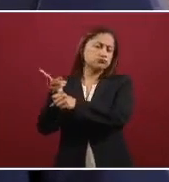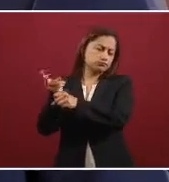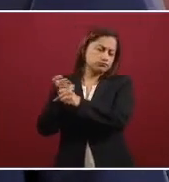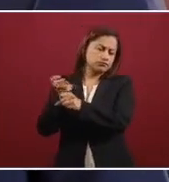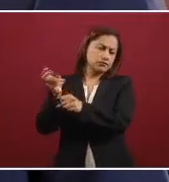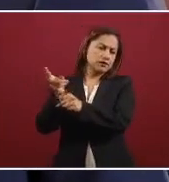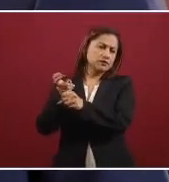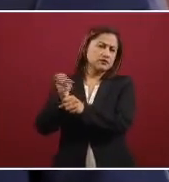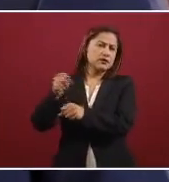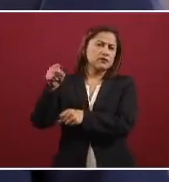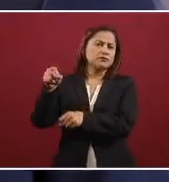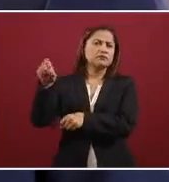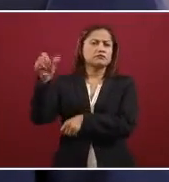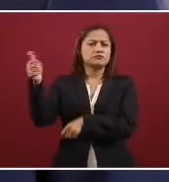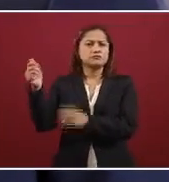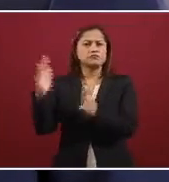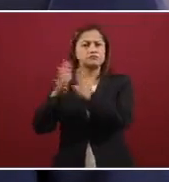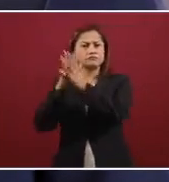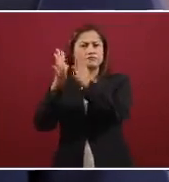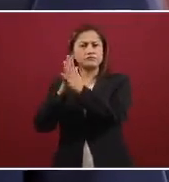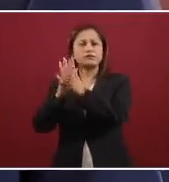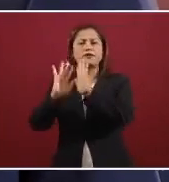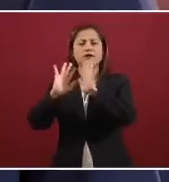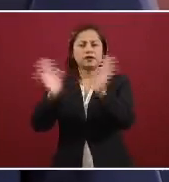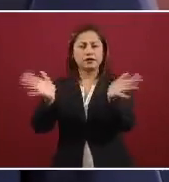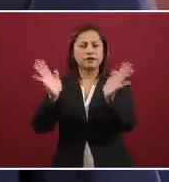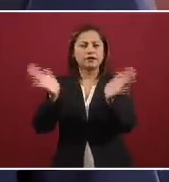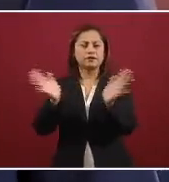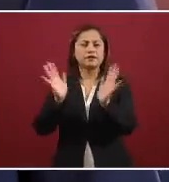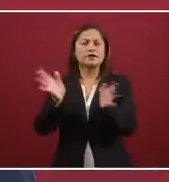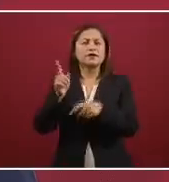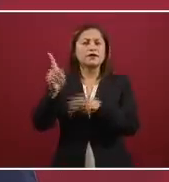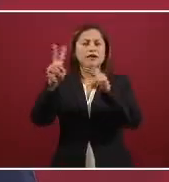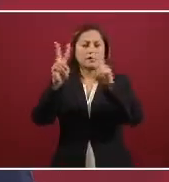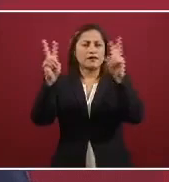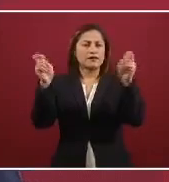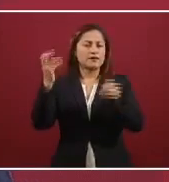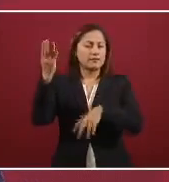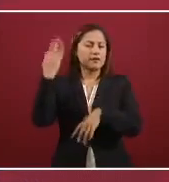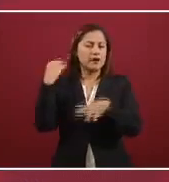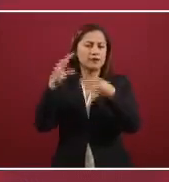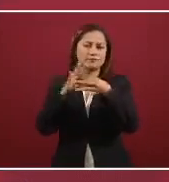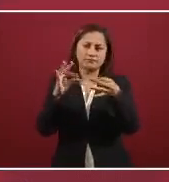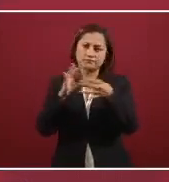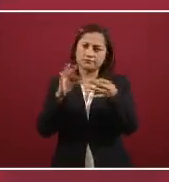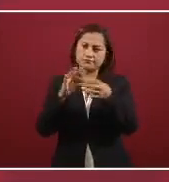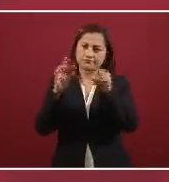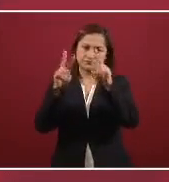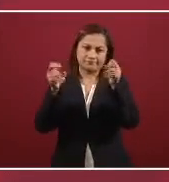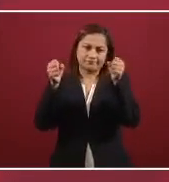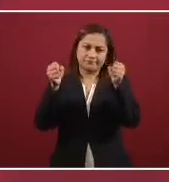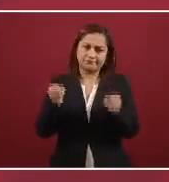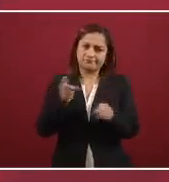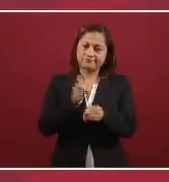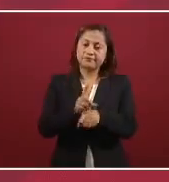se habló de este asunto en el Gabinete de Seguridad. Y se le ha